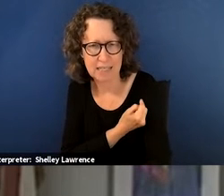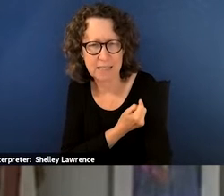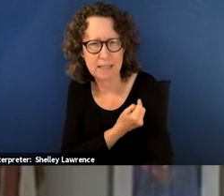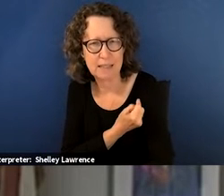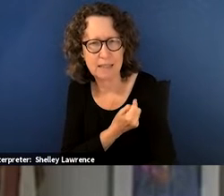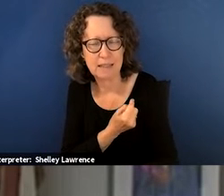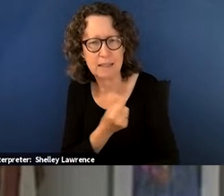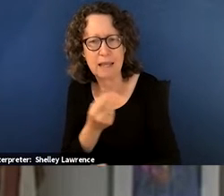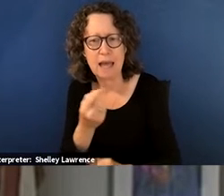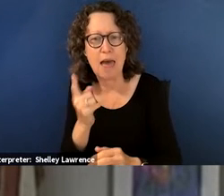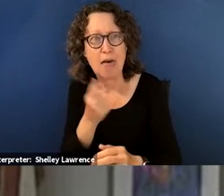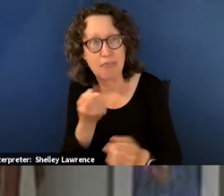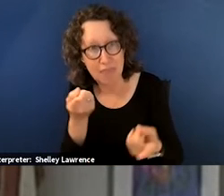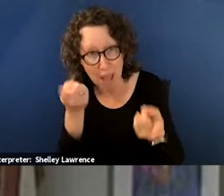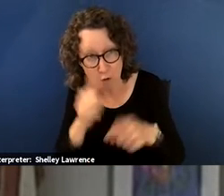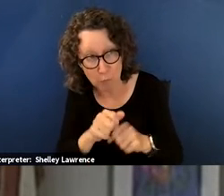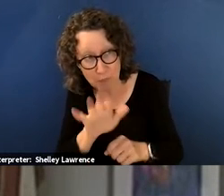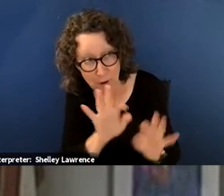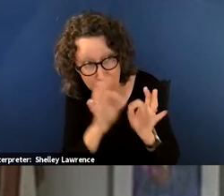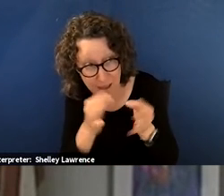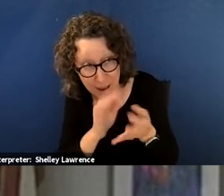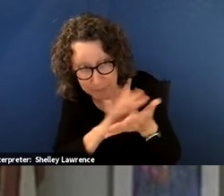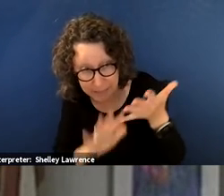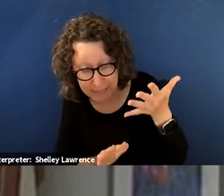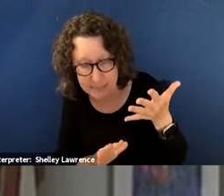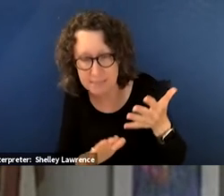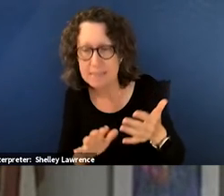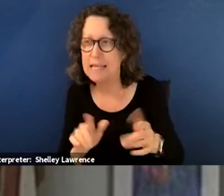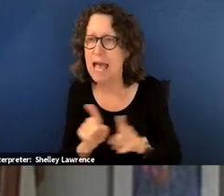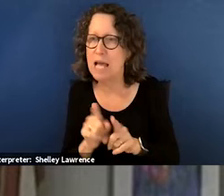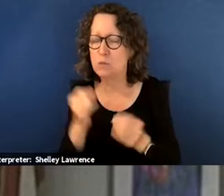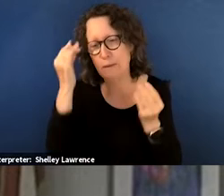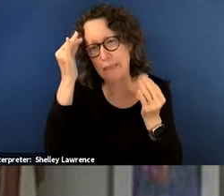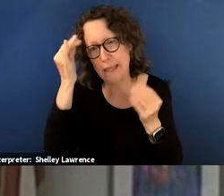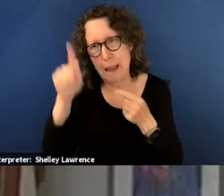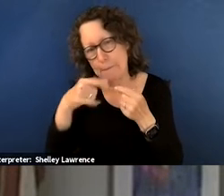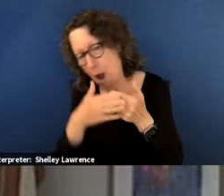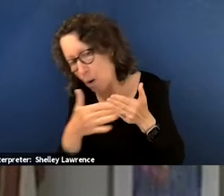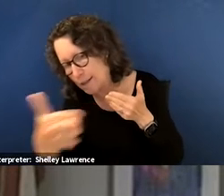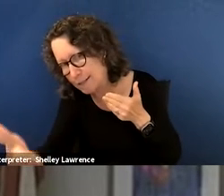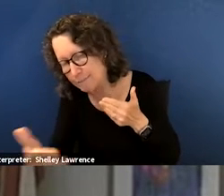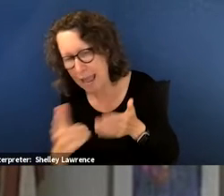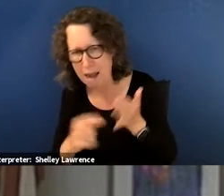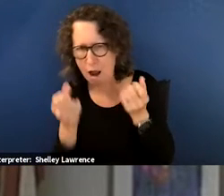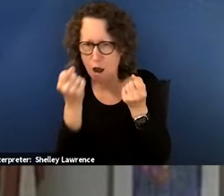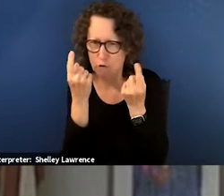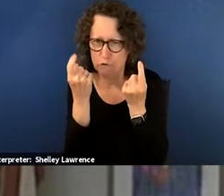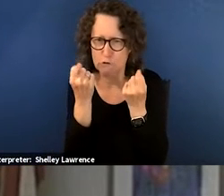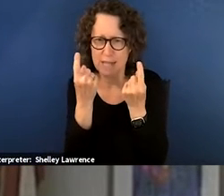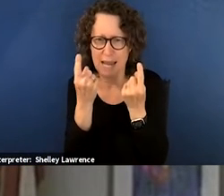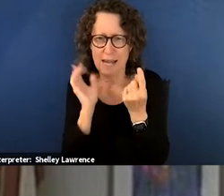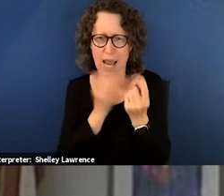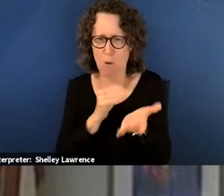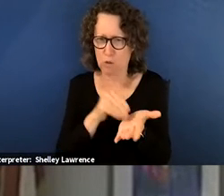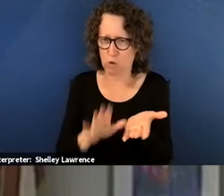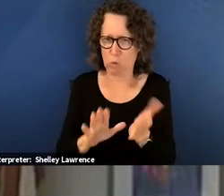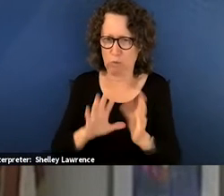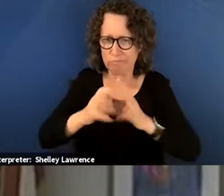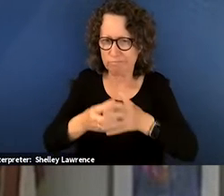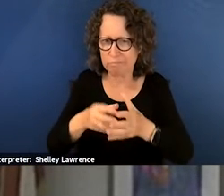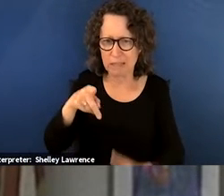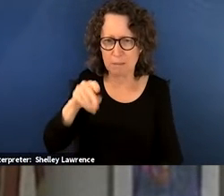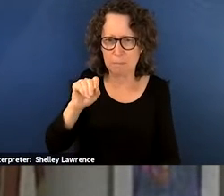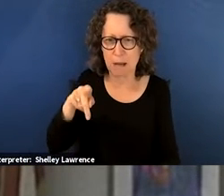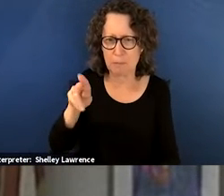ya, que han tomado esa decisión con sus familias, etcétera, al pensar en el futuro y el